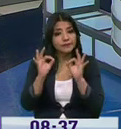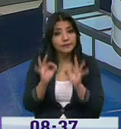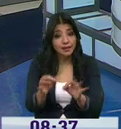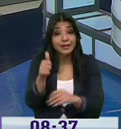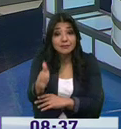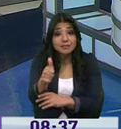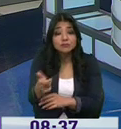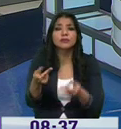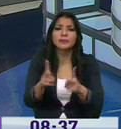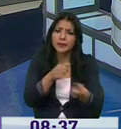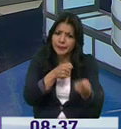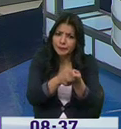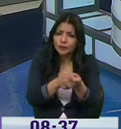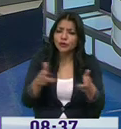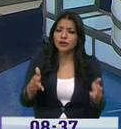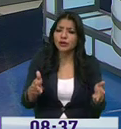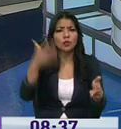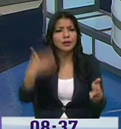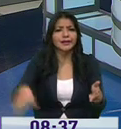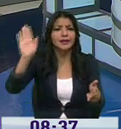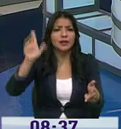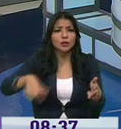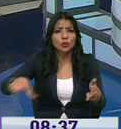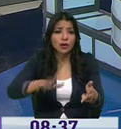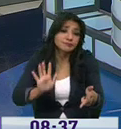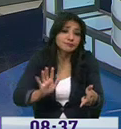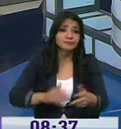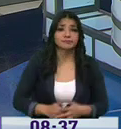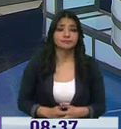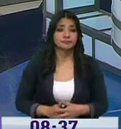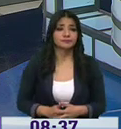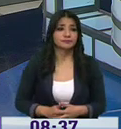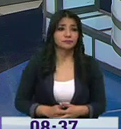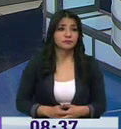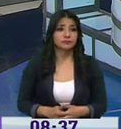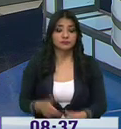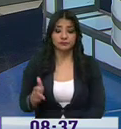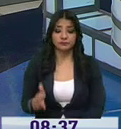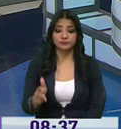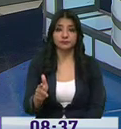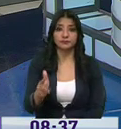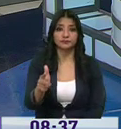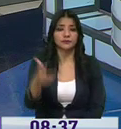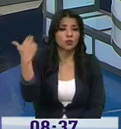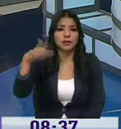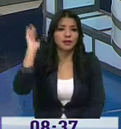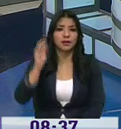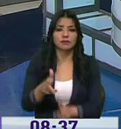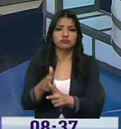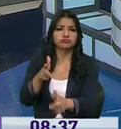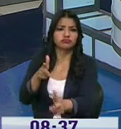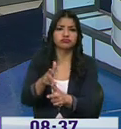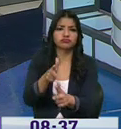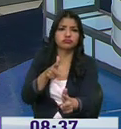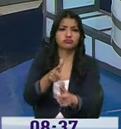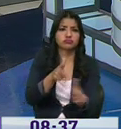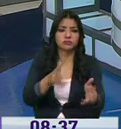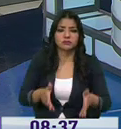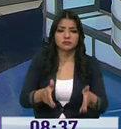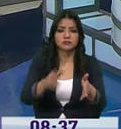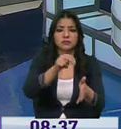también colaboren y no se parqueen donde les da la gana. Es todo el relato. Sí, sí, sí, es que hacen paradas ahora donde sea. ¿Dónde les da la gana? Sí, hay tráfico, las Naciones